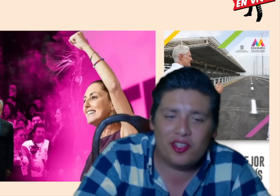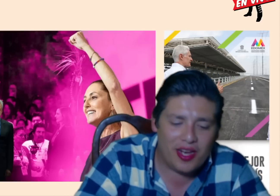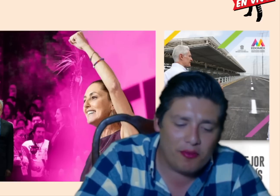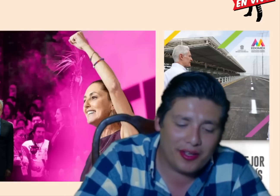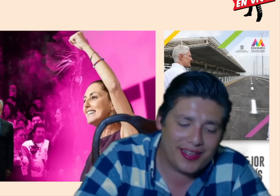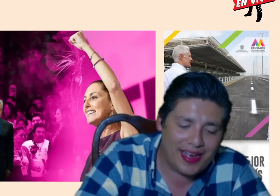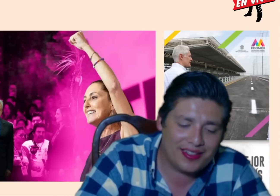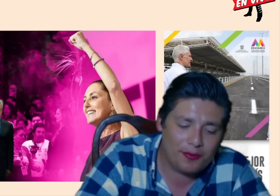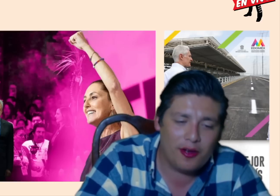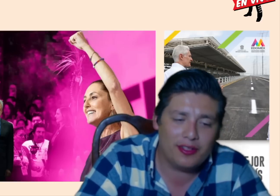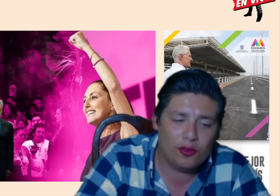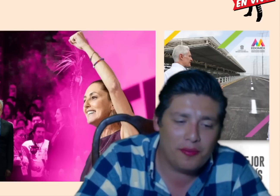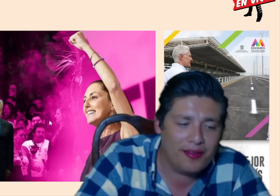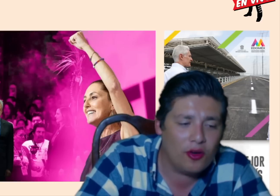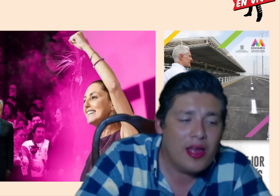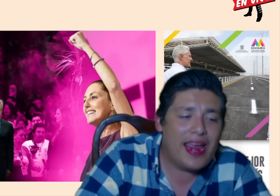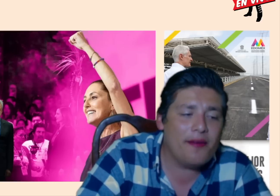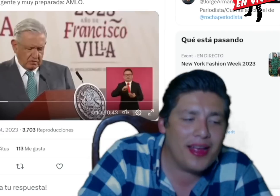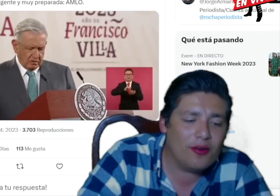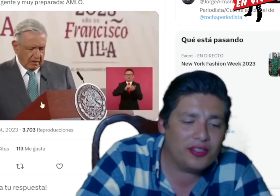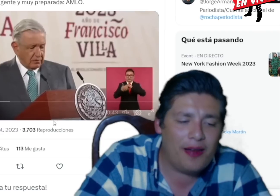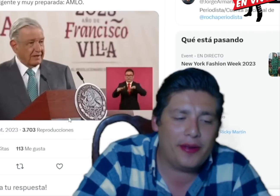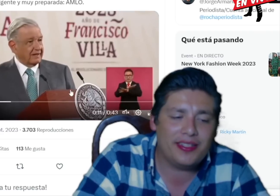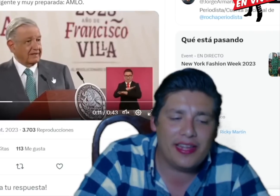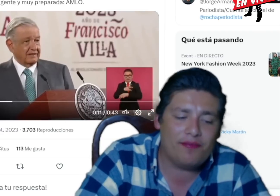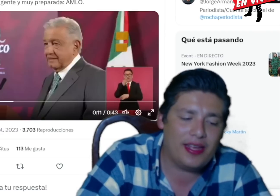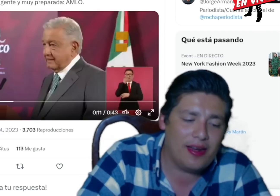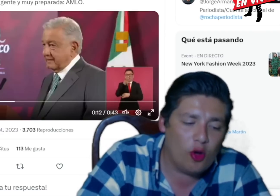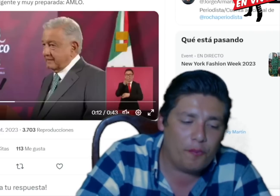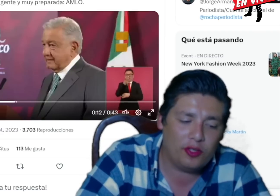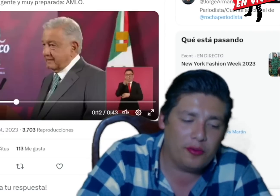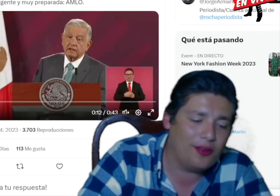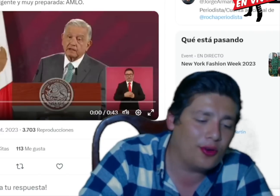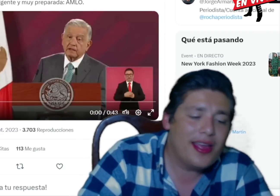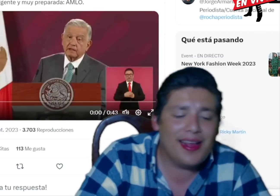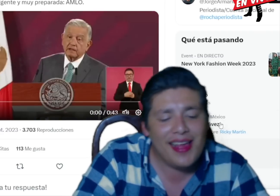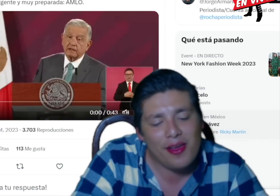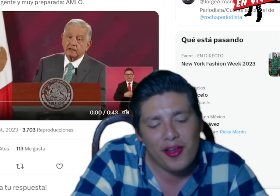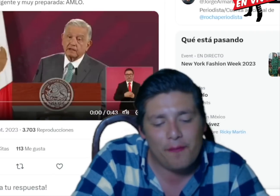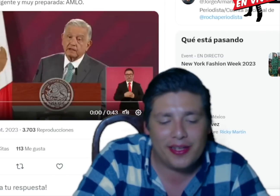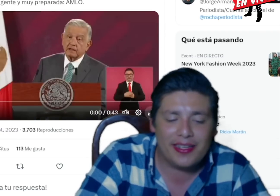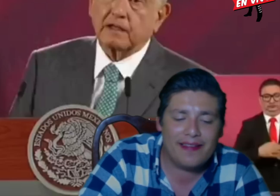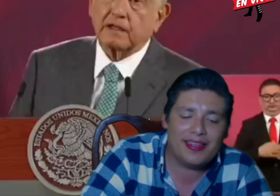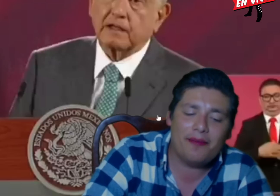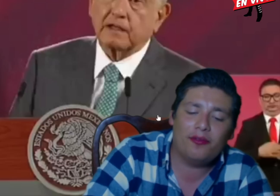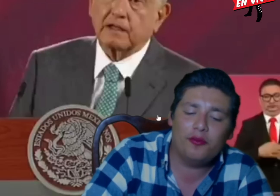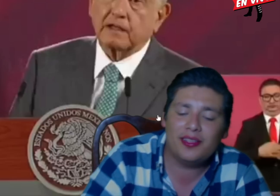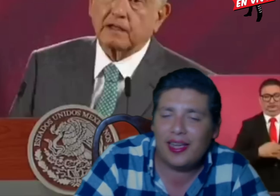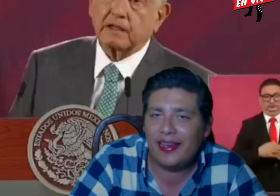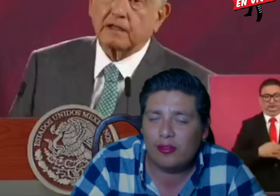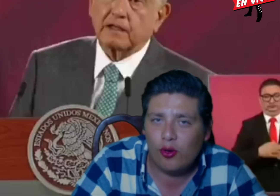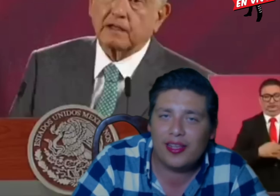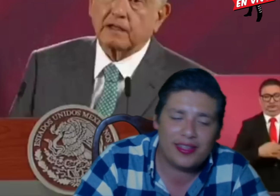Claudia Sheinbaum, quien ya recibió el bastón de mando en manos del presidente López Obrador. El día de hoy el presidente le mandó